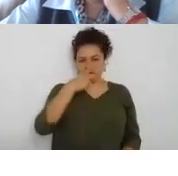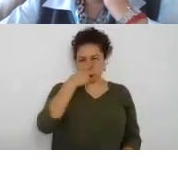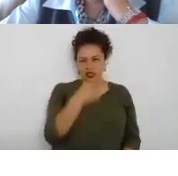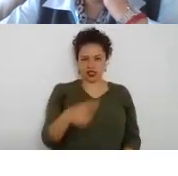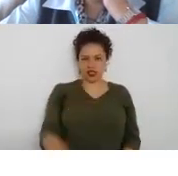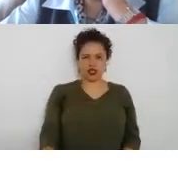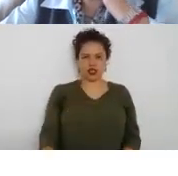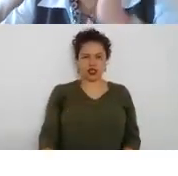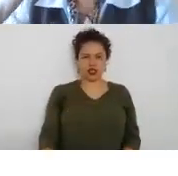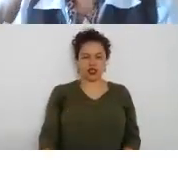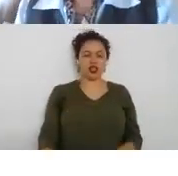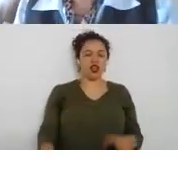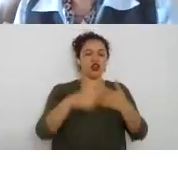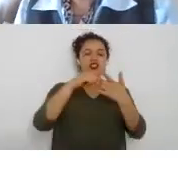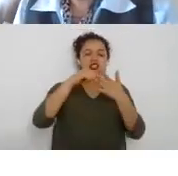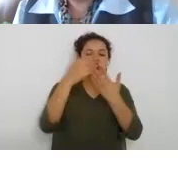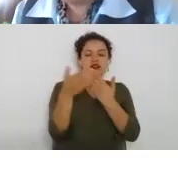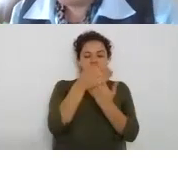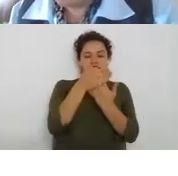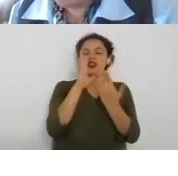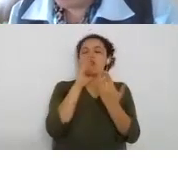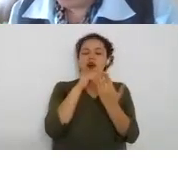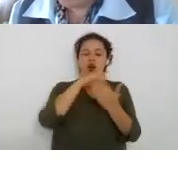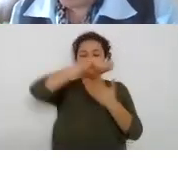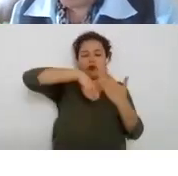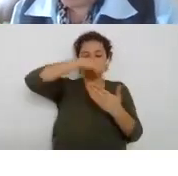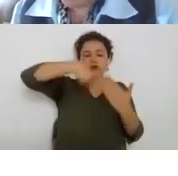eran los dedos. ¿Por qué? ¿Recordarán?